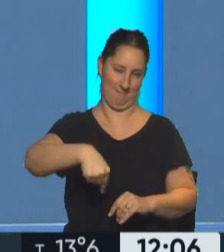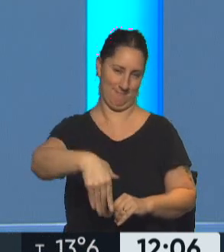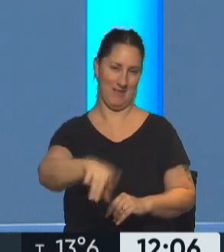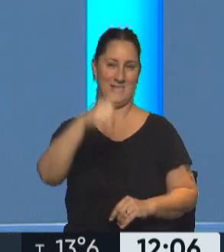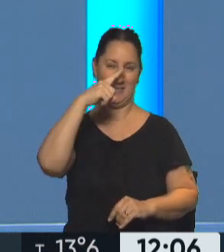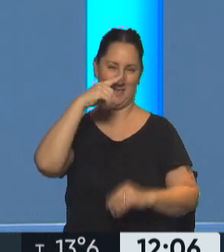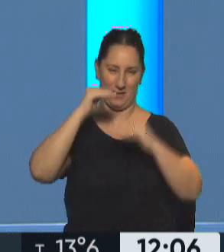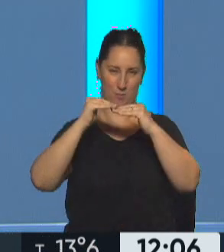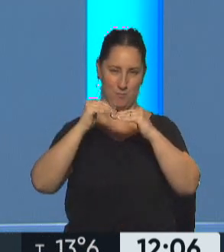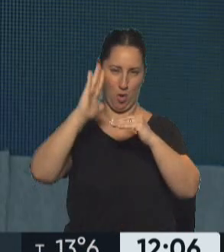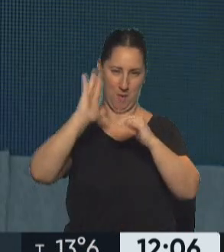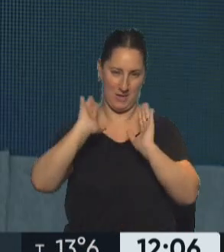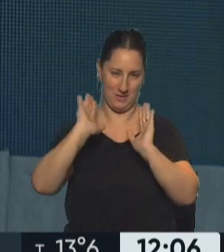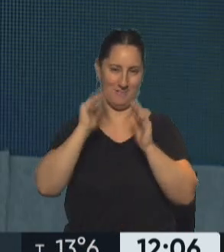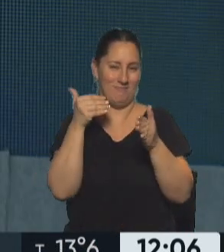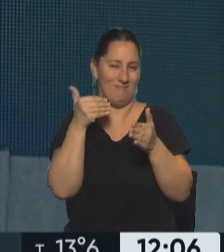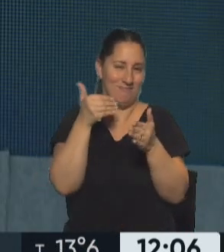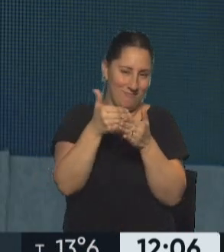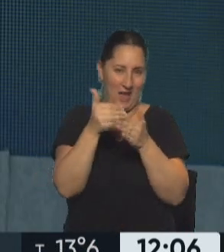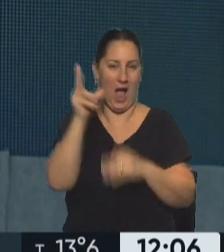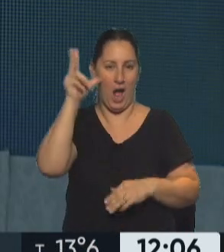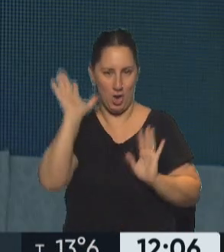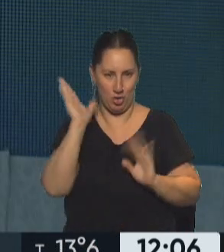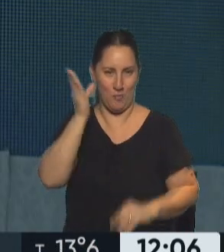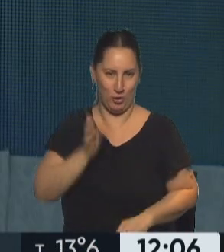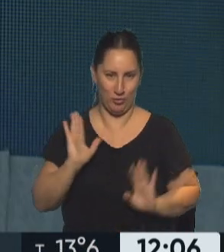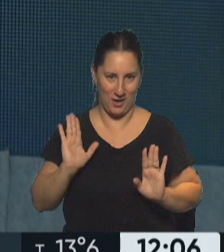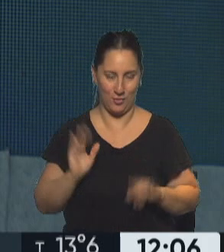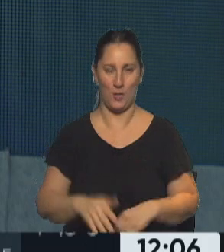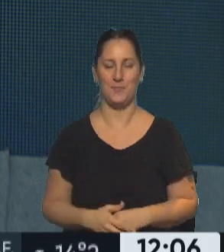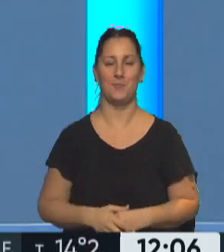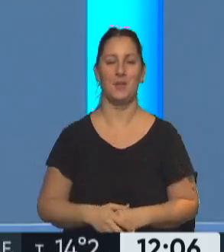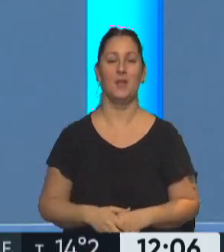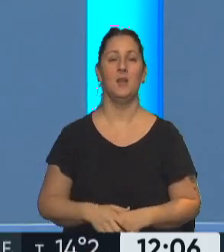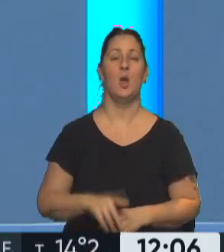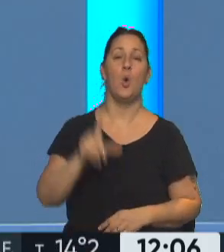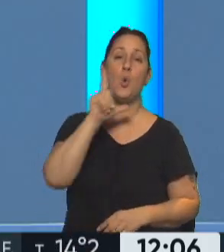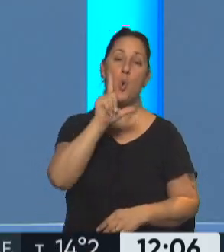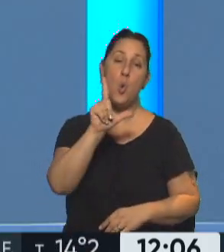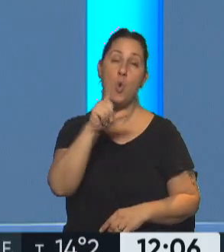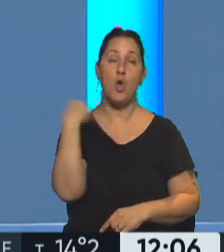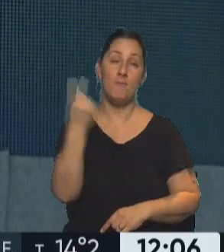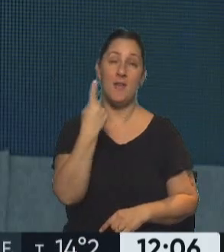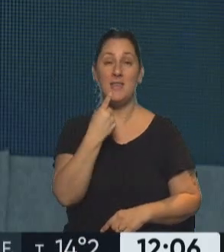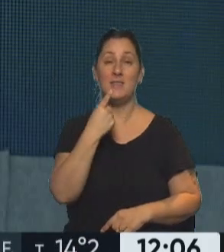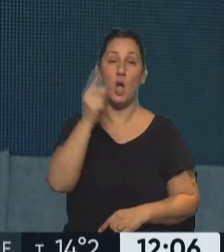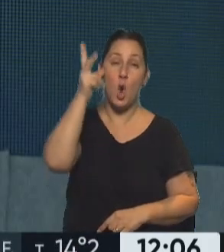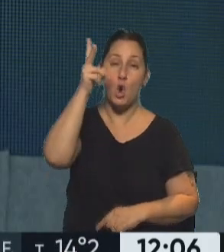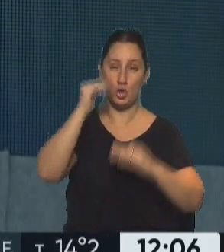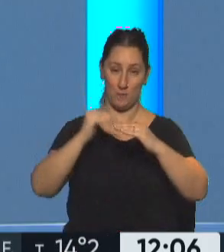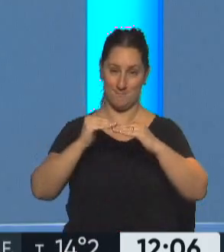y algunos dicen cómodo. Más cerca del 8. Que arriba algunos del 7, dicen, más cerca del 8. Para julio algunos dicen arriba del 8. Vamos a ver qué pasa. Bueno.